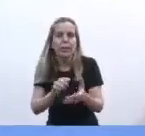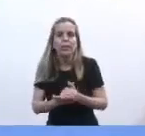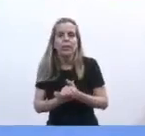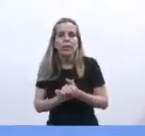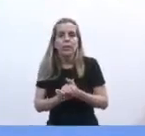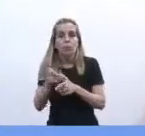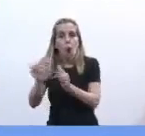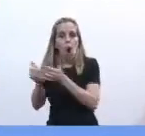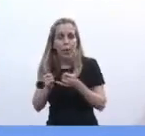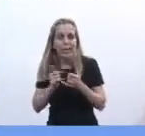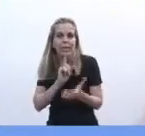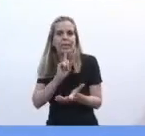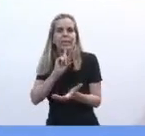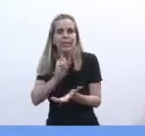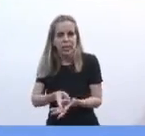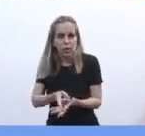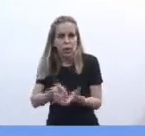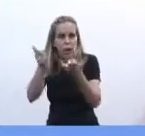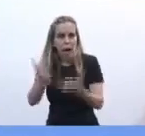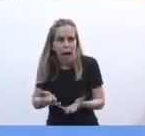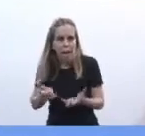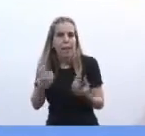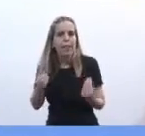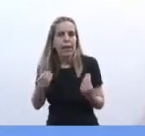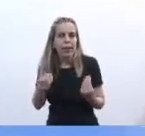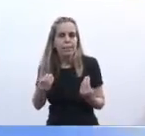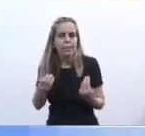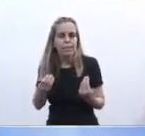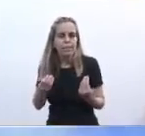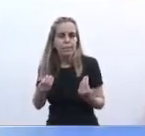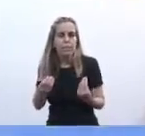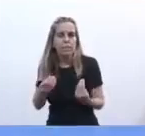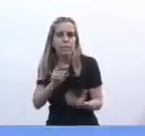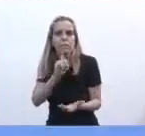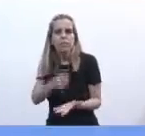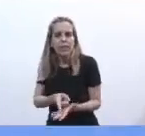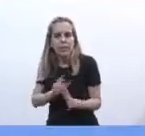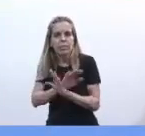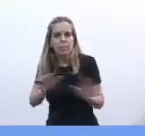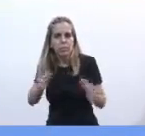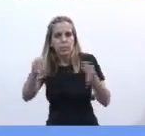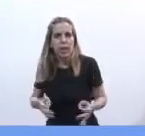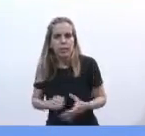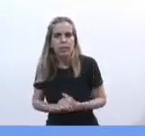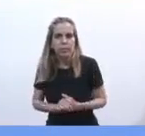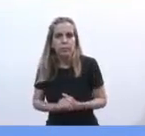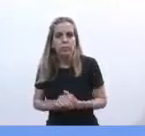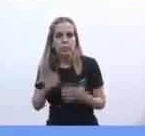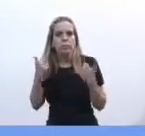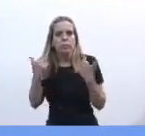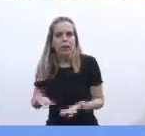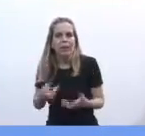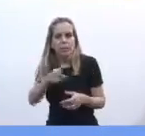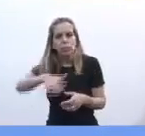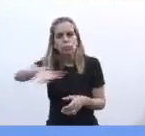en la decisión de asegurar este lugar ya las mujeres nos ha